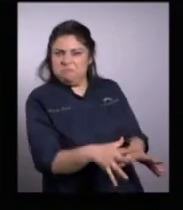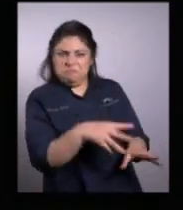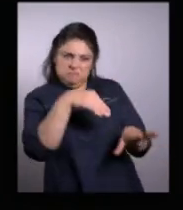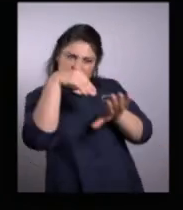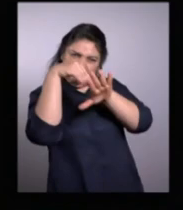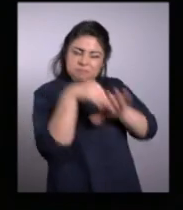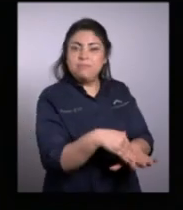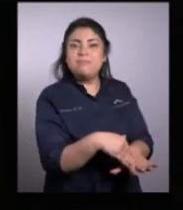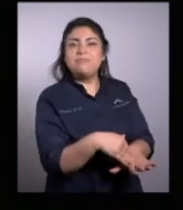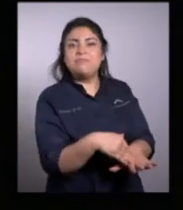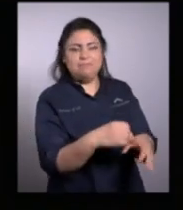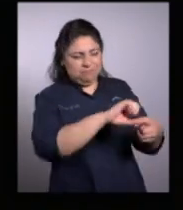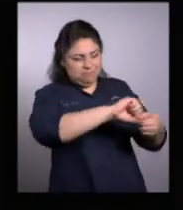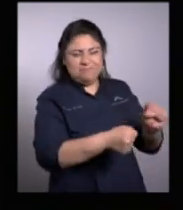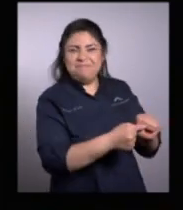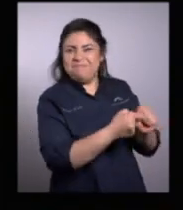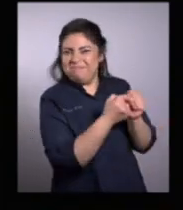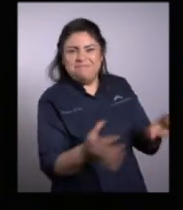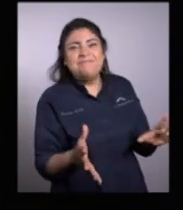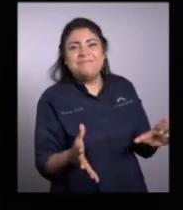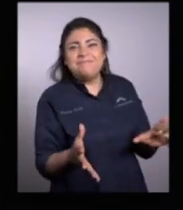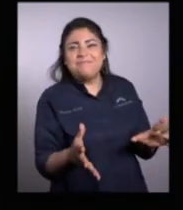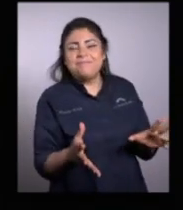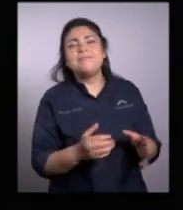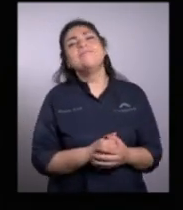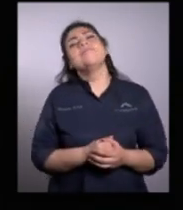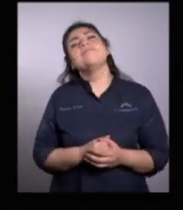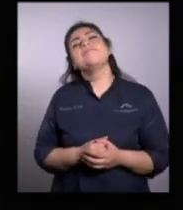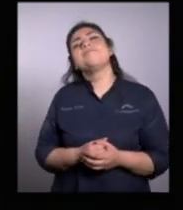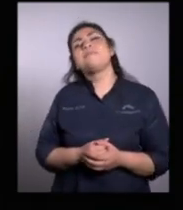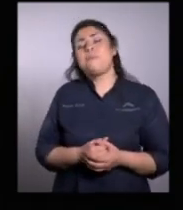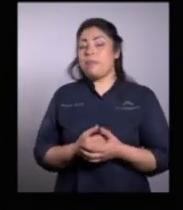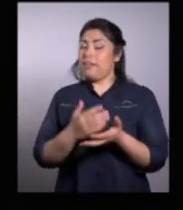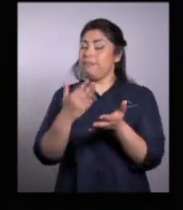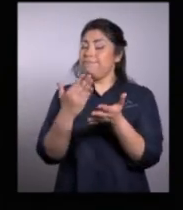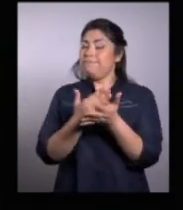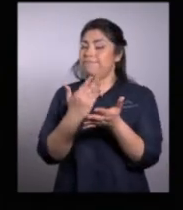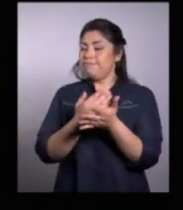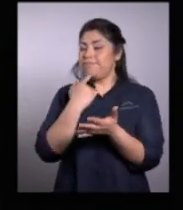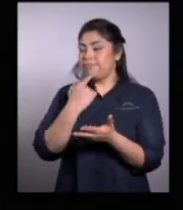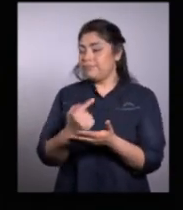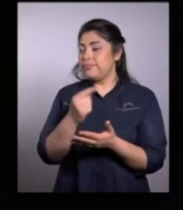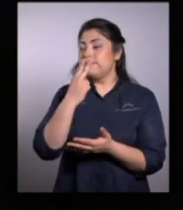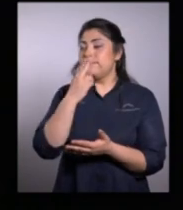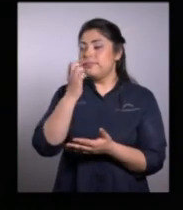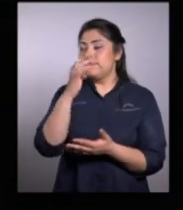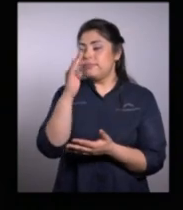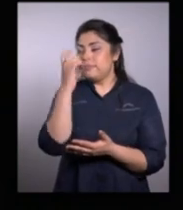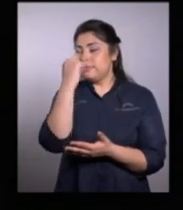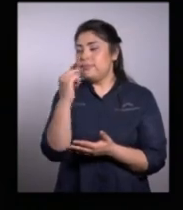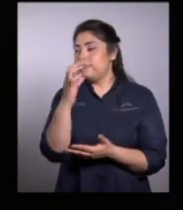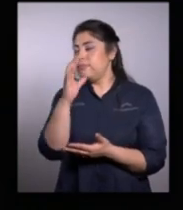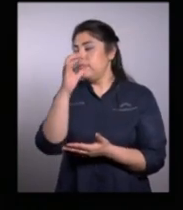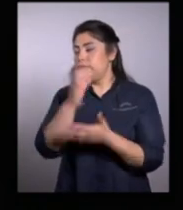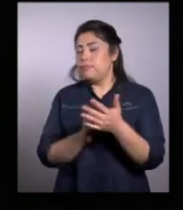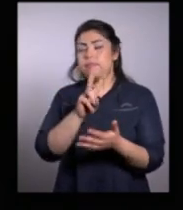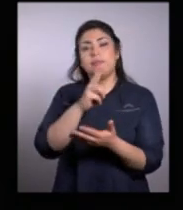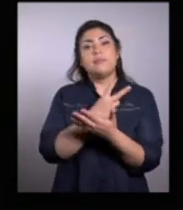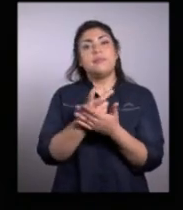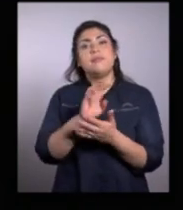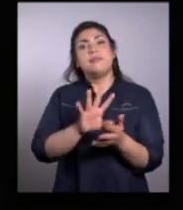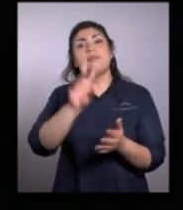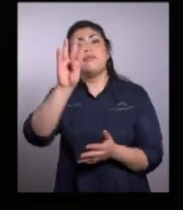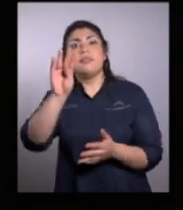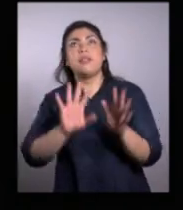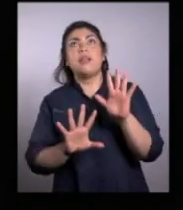cuanto los hijos participaron de carne y sangre él también participó de lo mismo ojo para destruir por medio de la muerte al